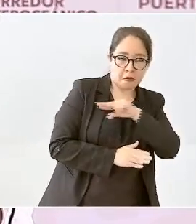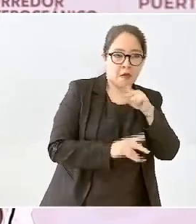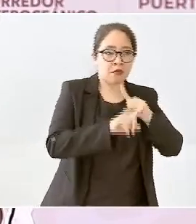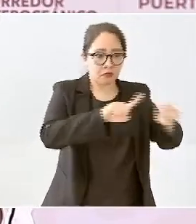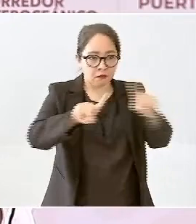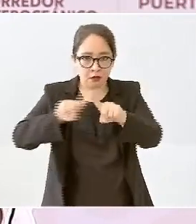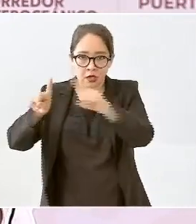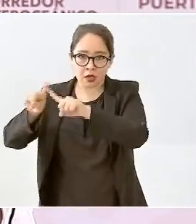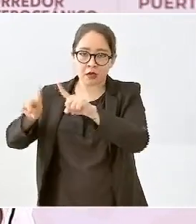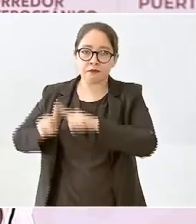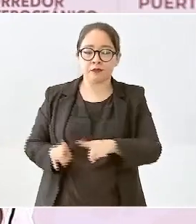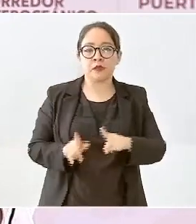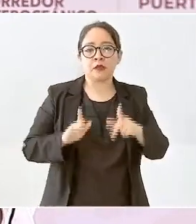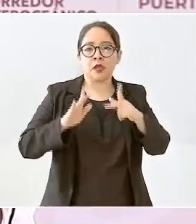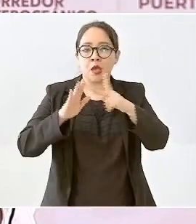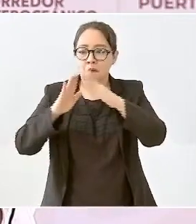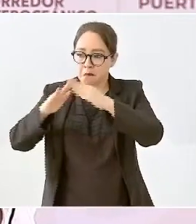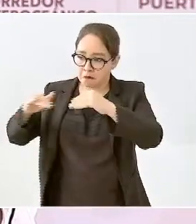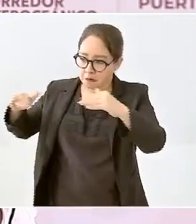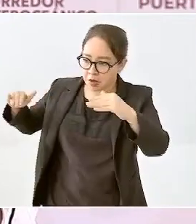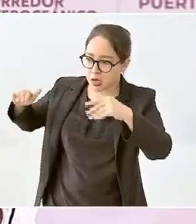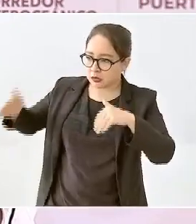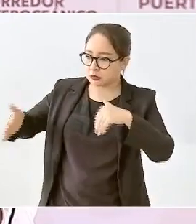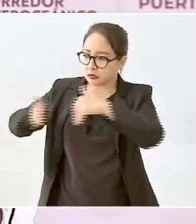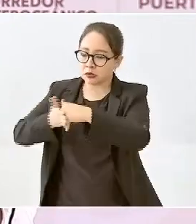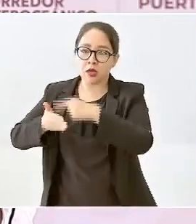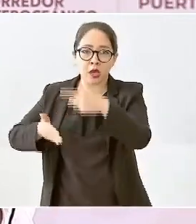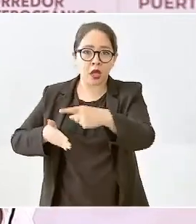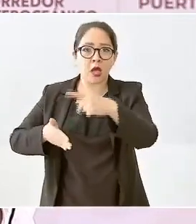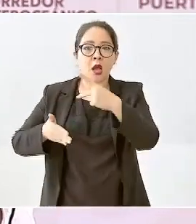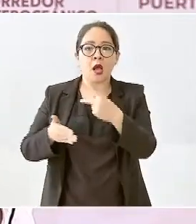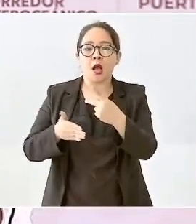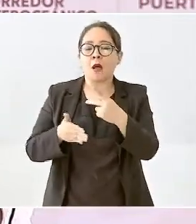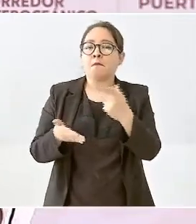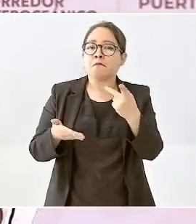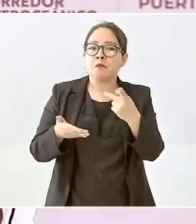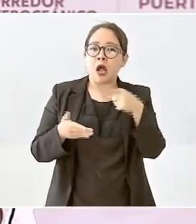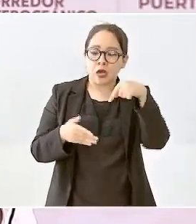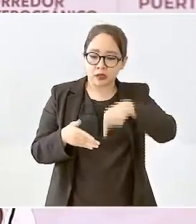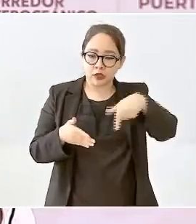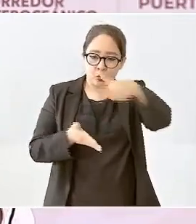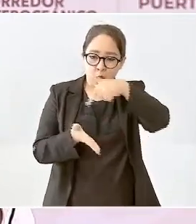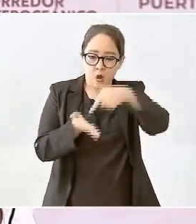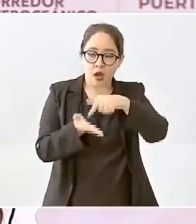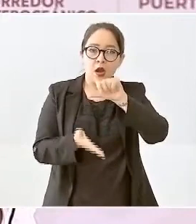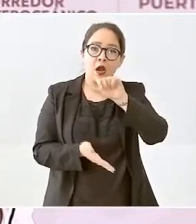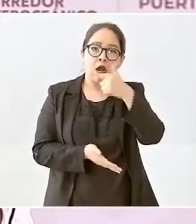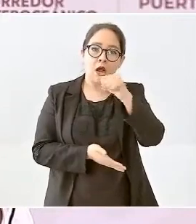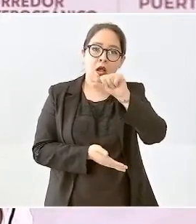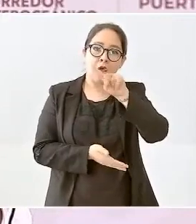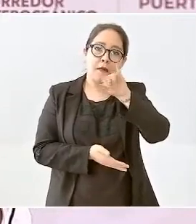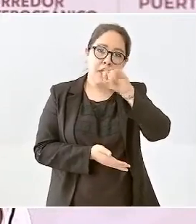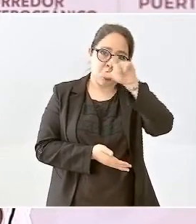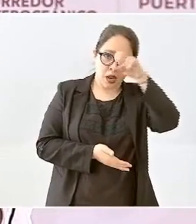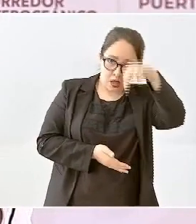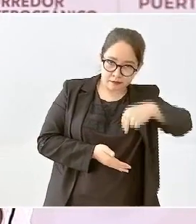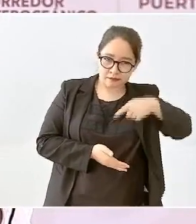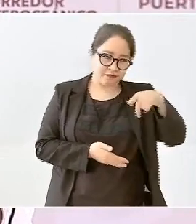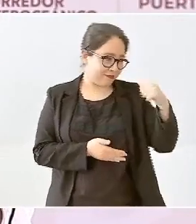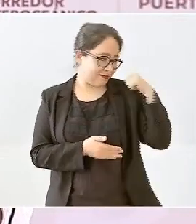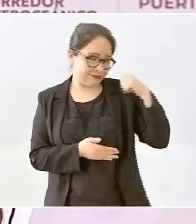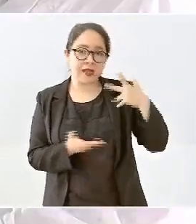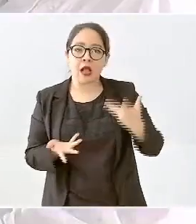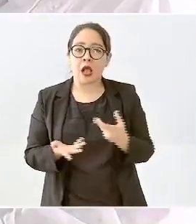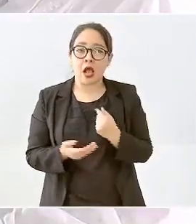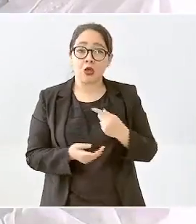terminales portuarias en el Parque Industrial del Gavilán, aquí a nuestras espaldas, de los cuales en